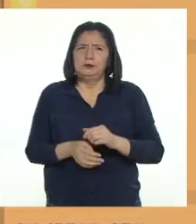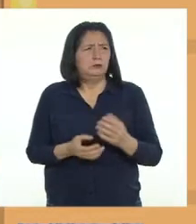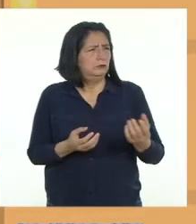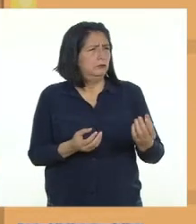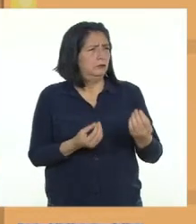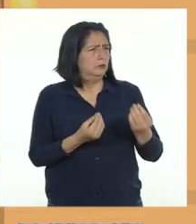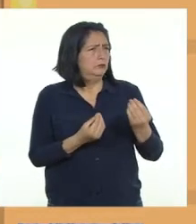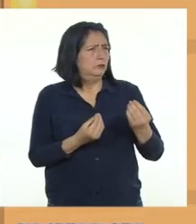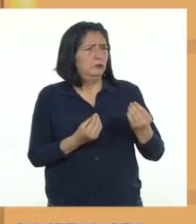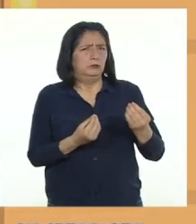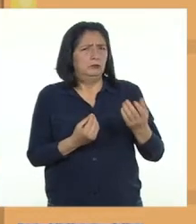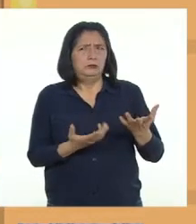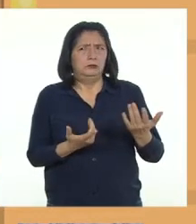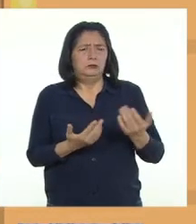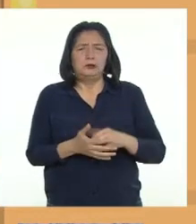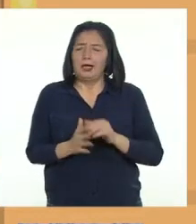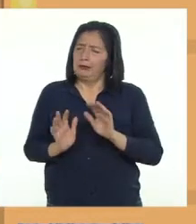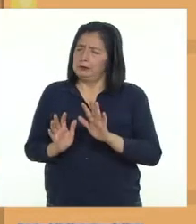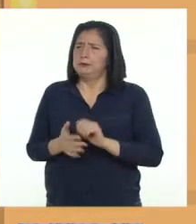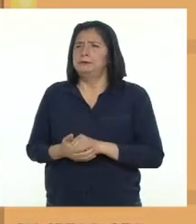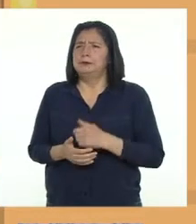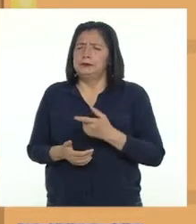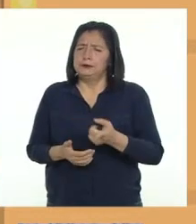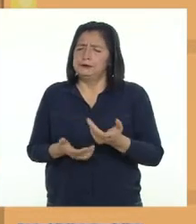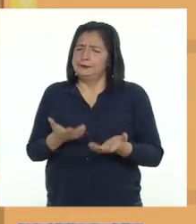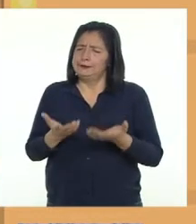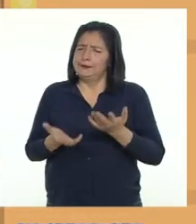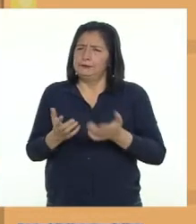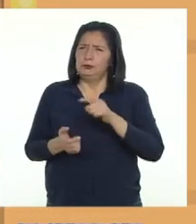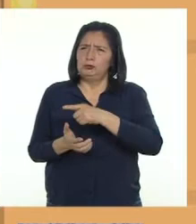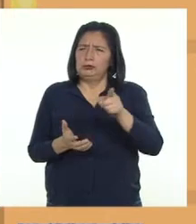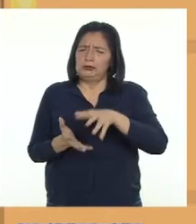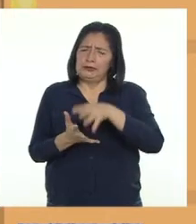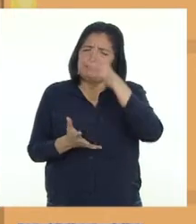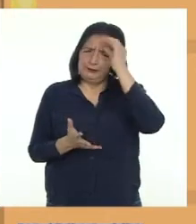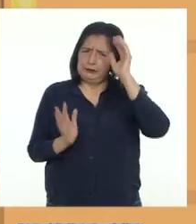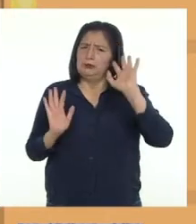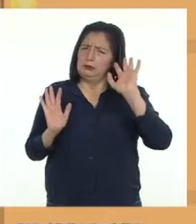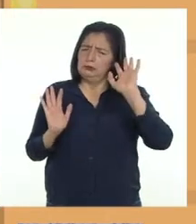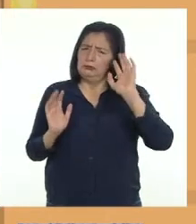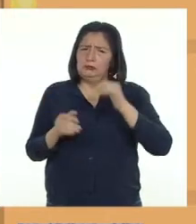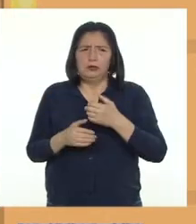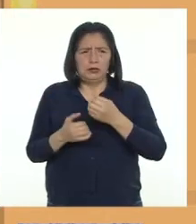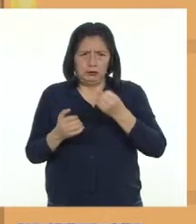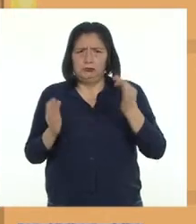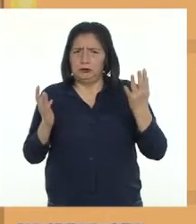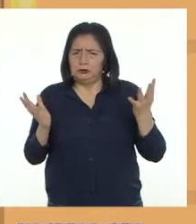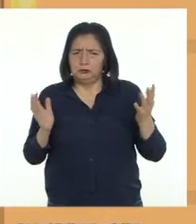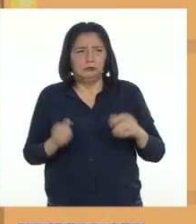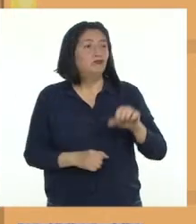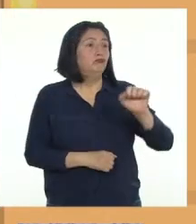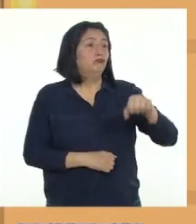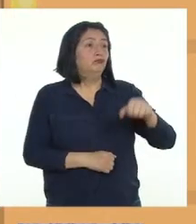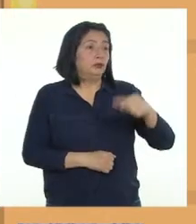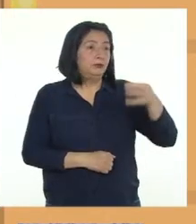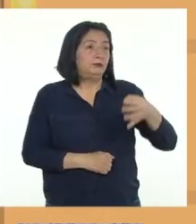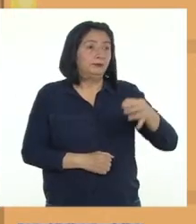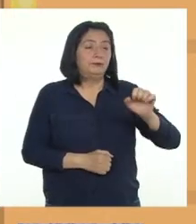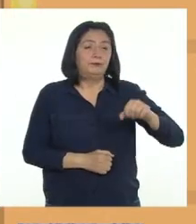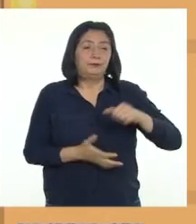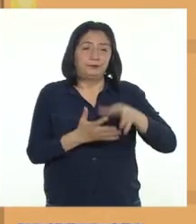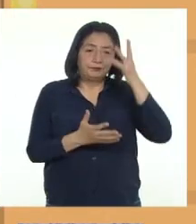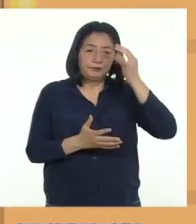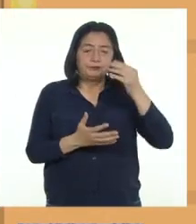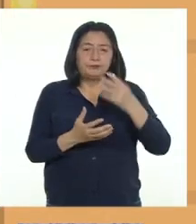así, señora Vizcacha? Bueno, seguro han aprendido algo, ¿verdad? Claro que sí, hemos